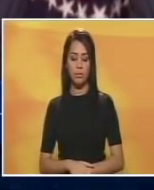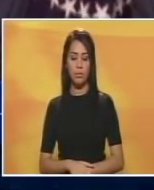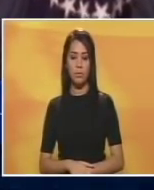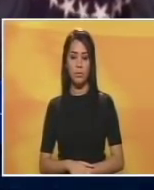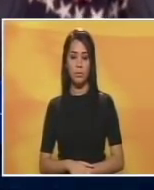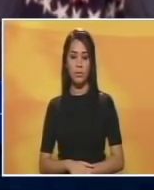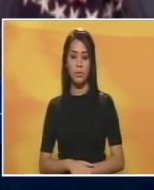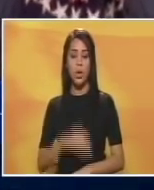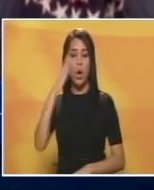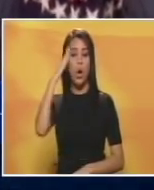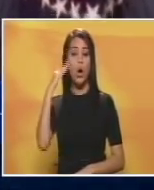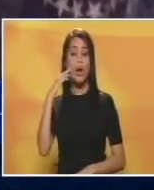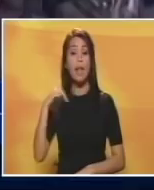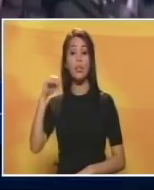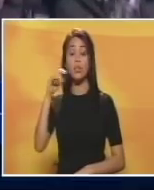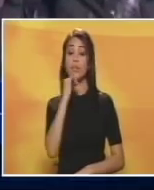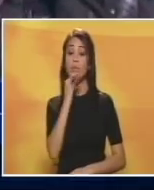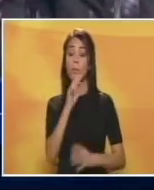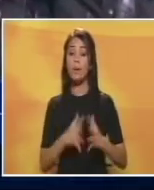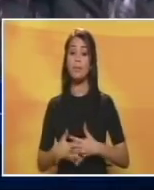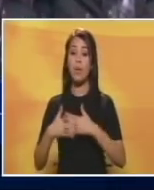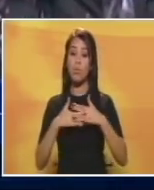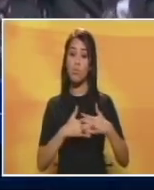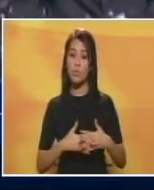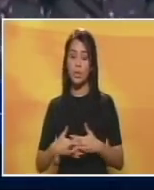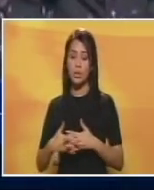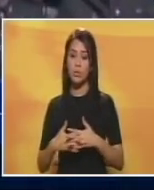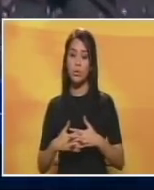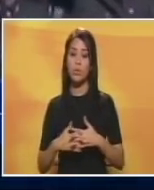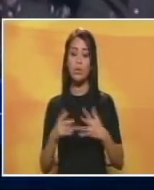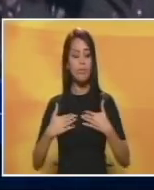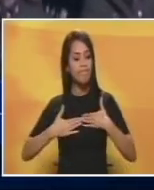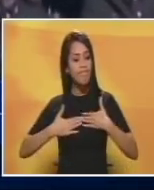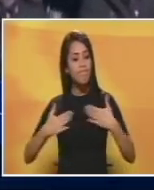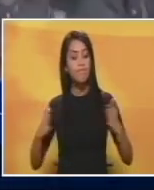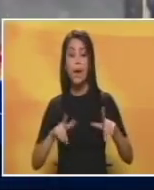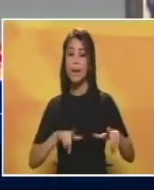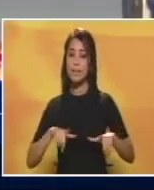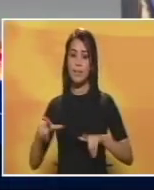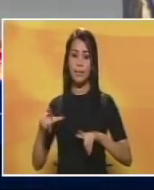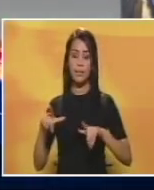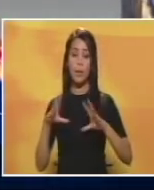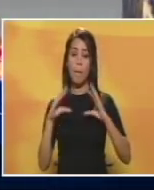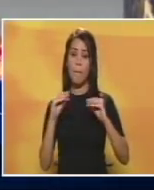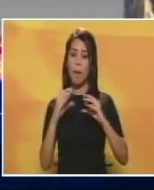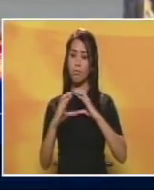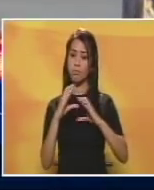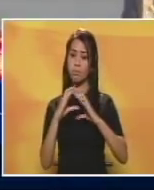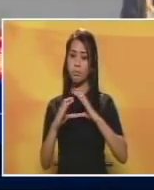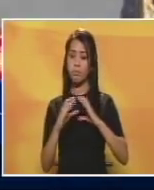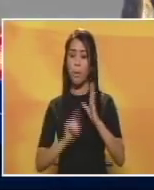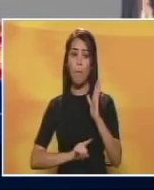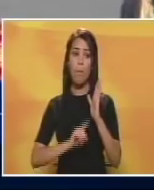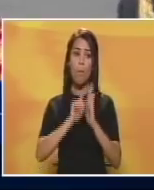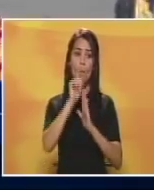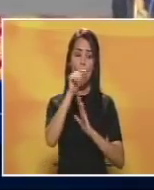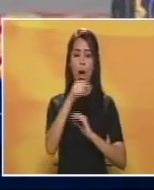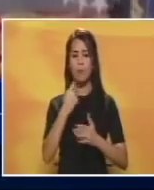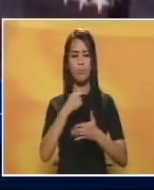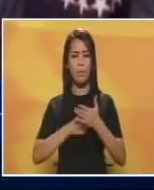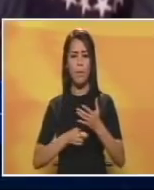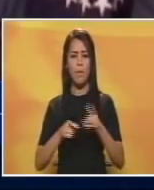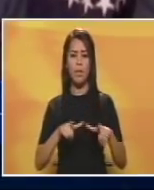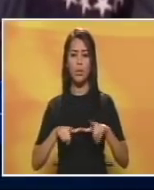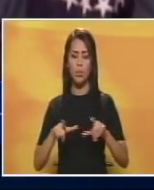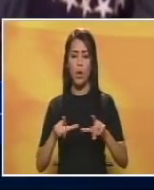Corea del Norte informó a Estados Unidos que su líder Kim Jong-un está abierto y preparado para hablar sobre la desnuclearización de la